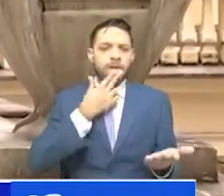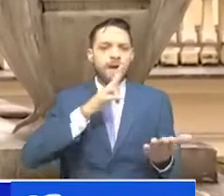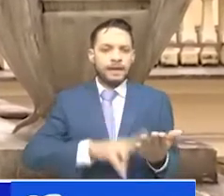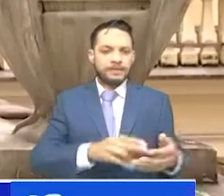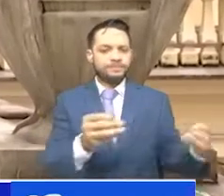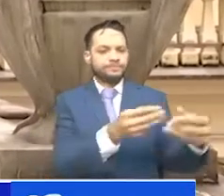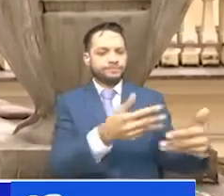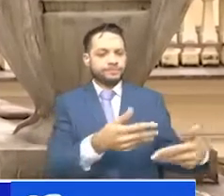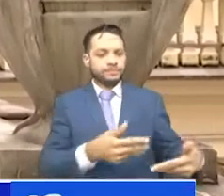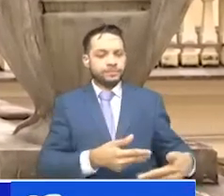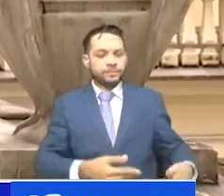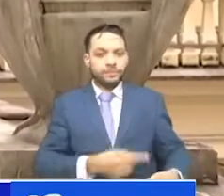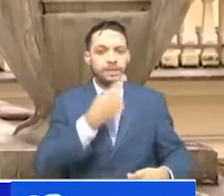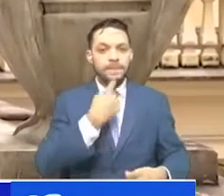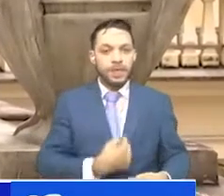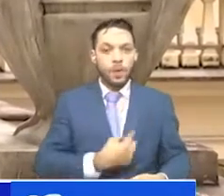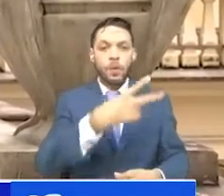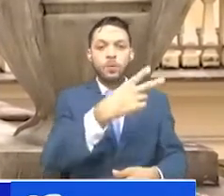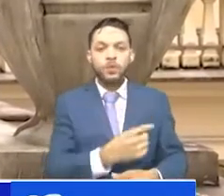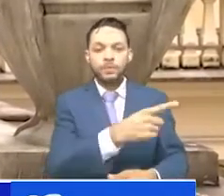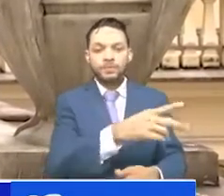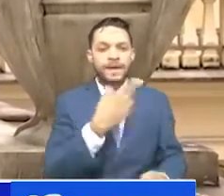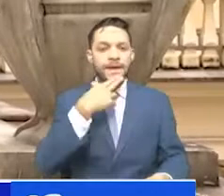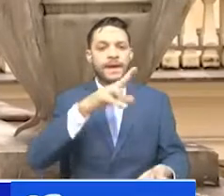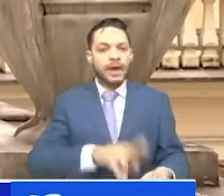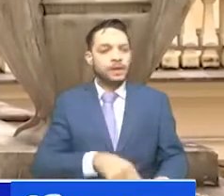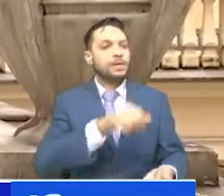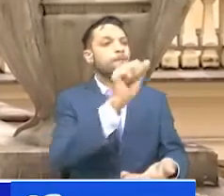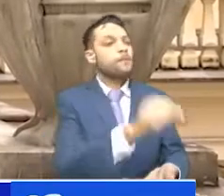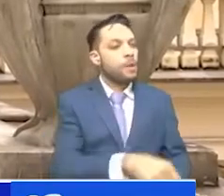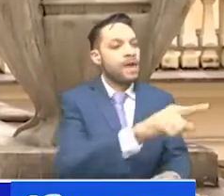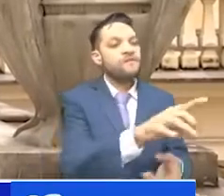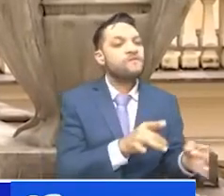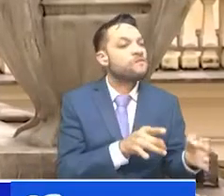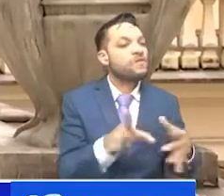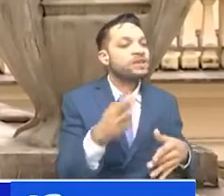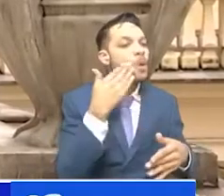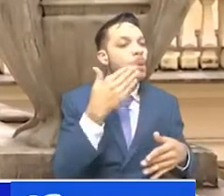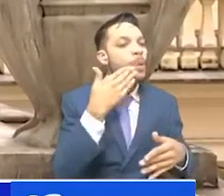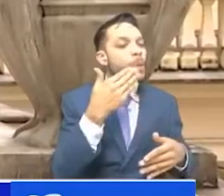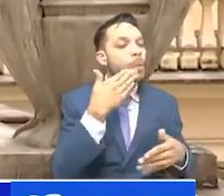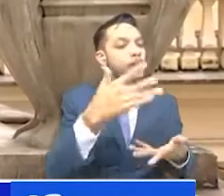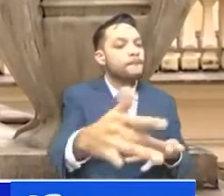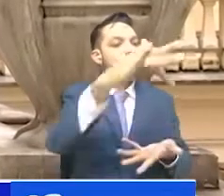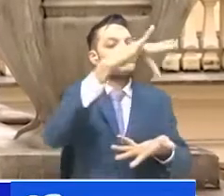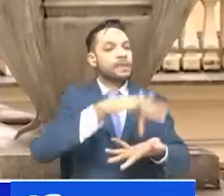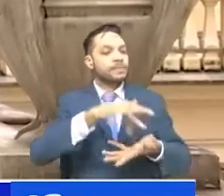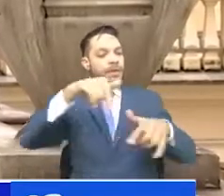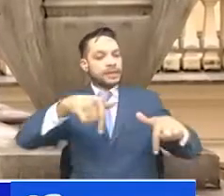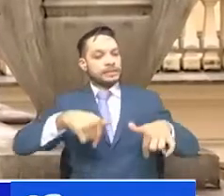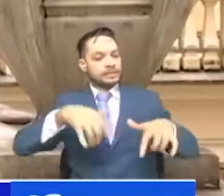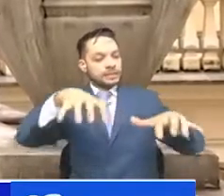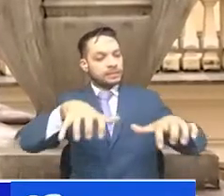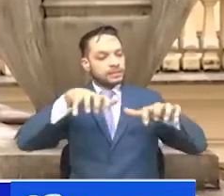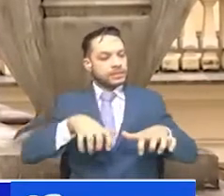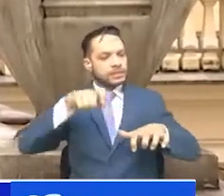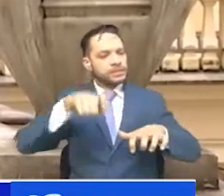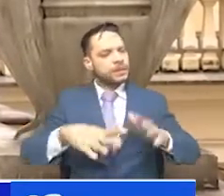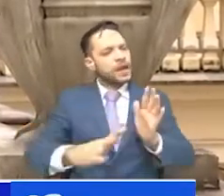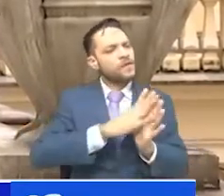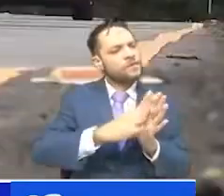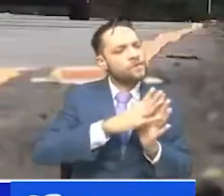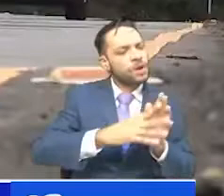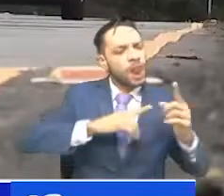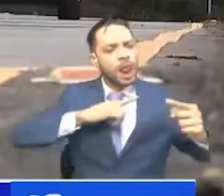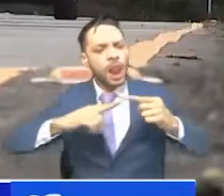para que no pudiera decir que no viene. Y le mandé una carta abierta, le dije, ponga la fecha, acá lo estamos esperando en la Asamblea, porque necesitamos que venga a debatir